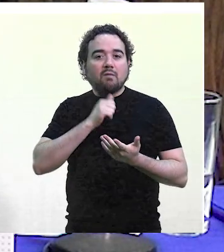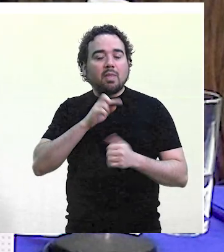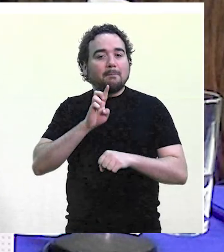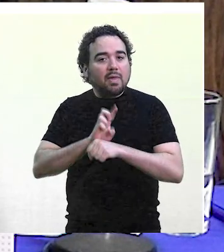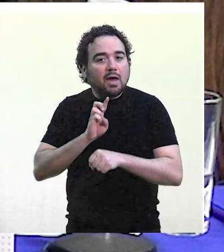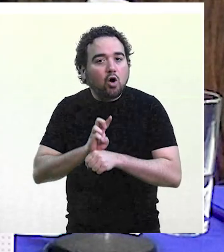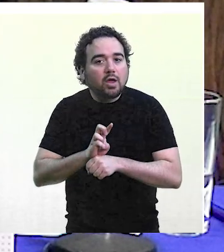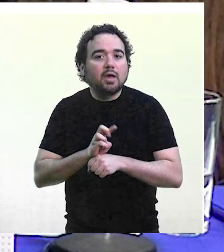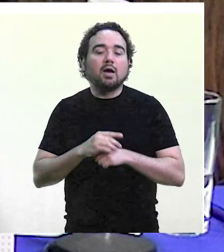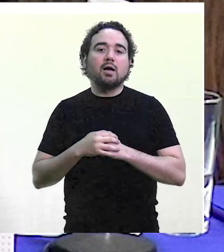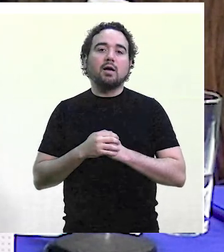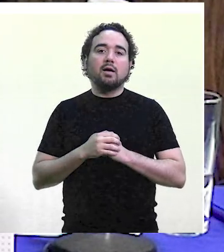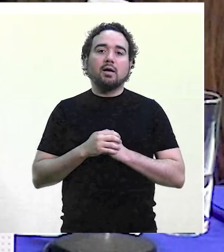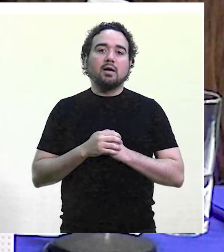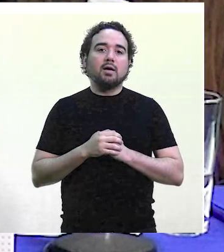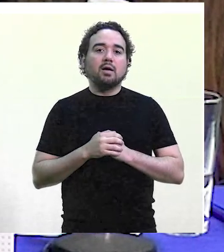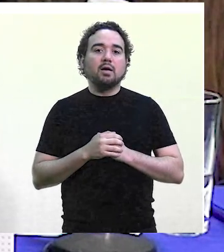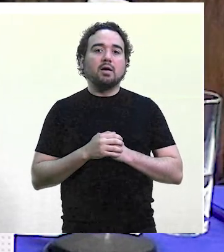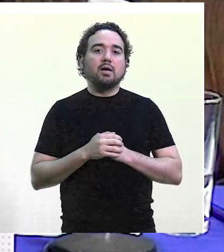de la pedagogía